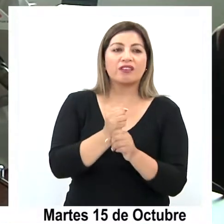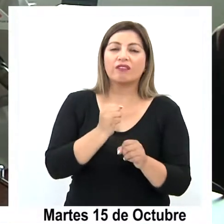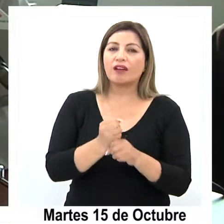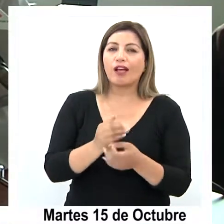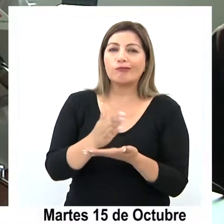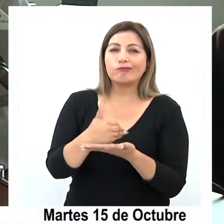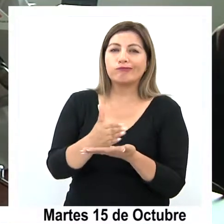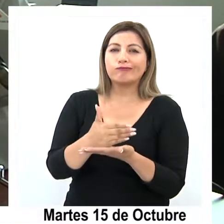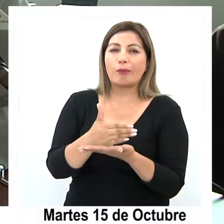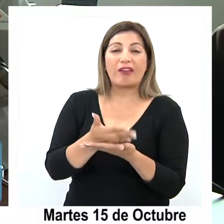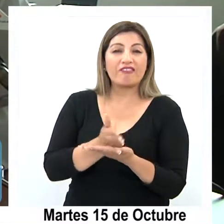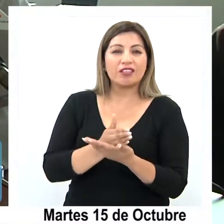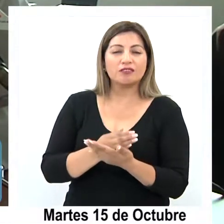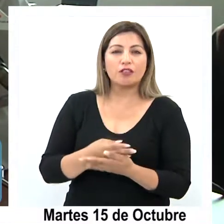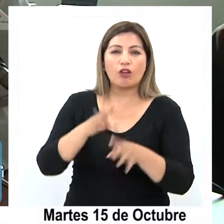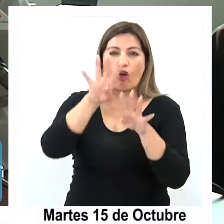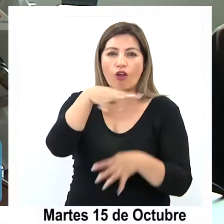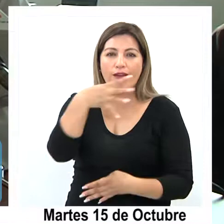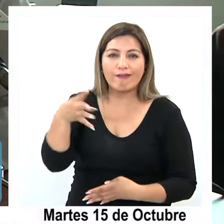cronograma electoral del 2020.